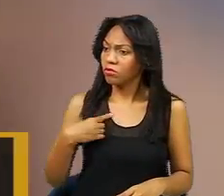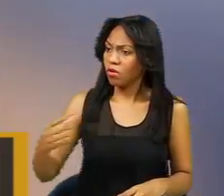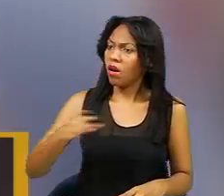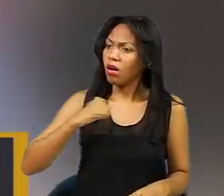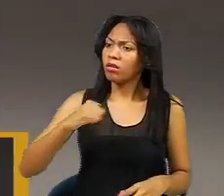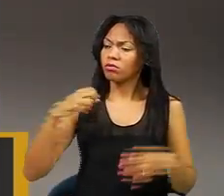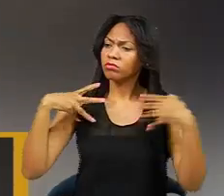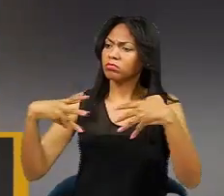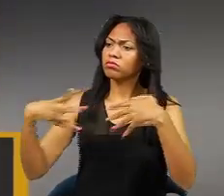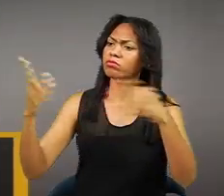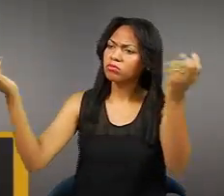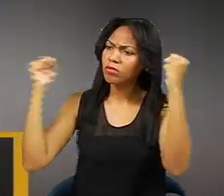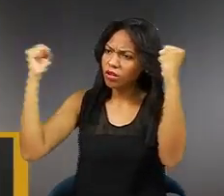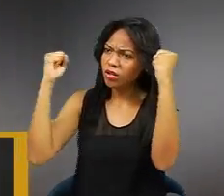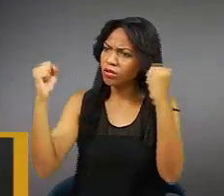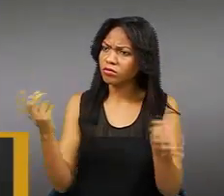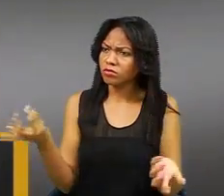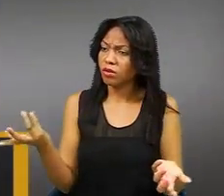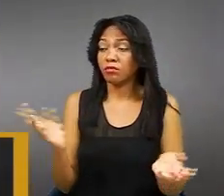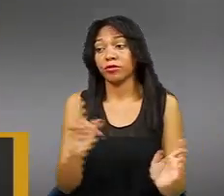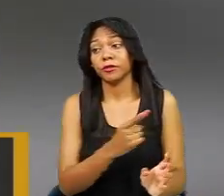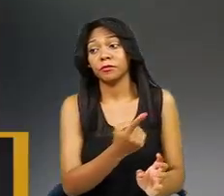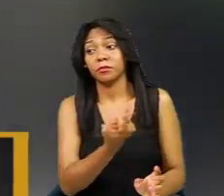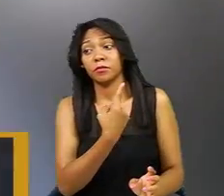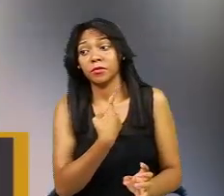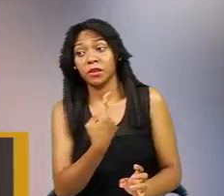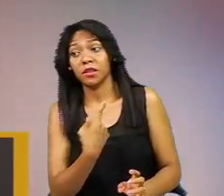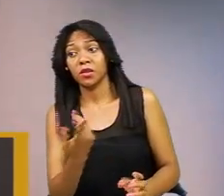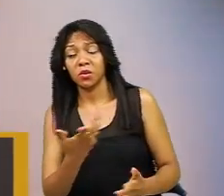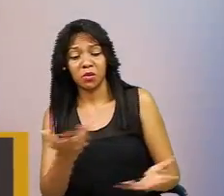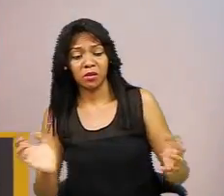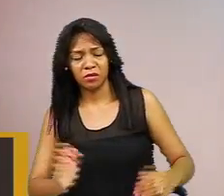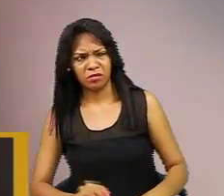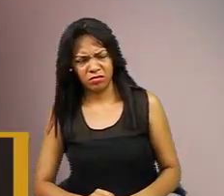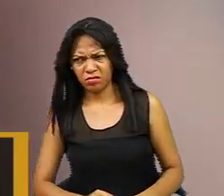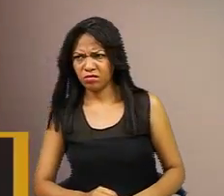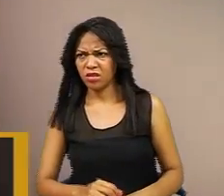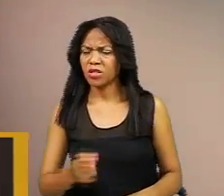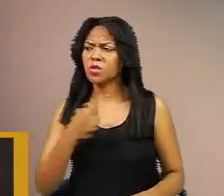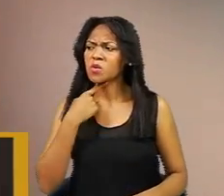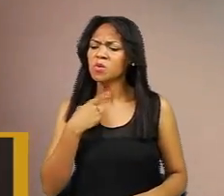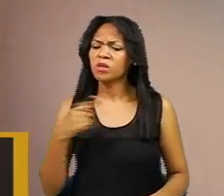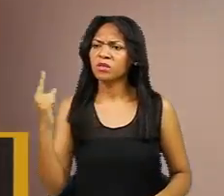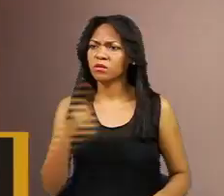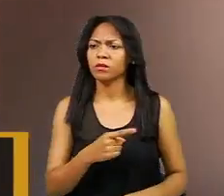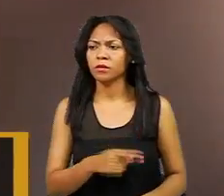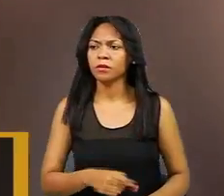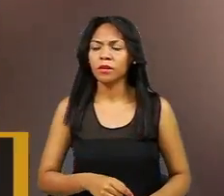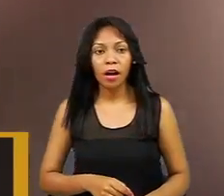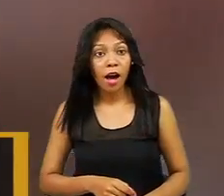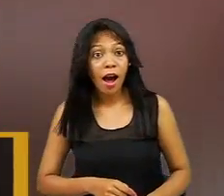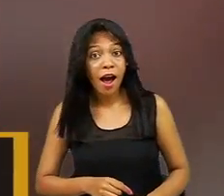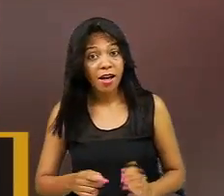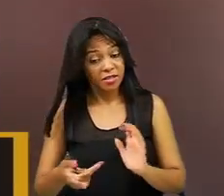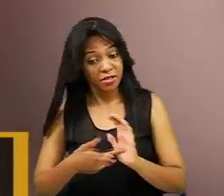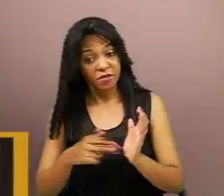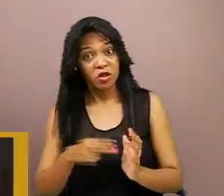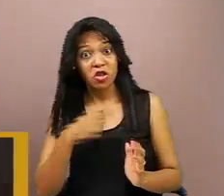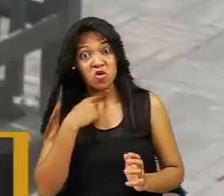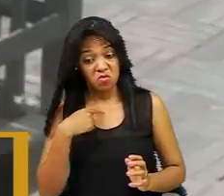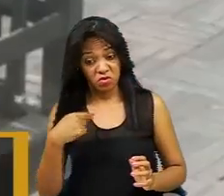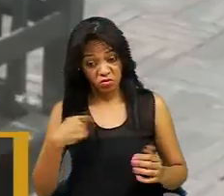derecho a la protesta, pero esos son órdenes, ¿no? Órdenes de alguien que tal vez no le esté gustando, y eso me encanta, que no le esté gustando lo que